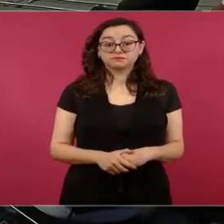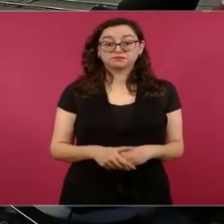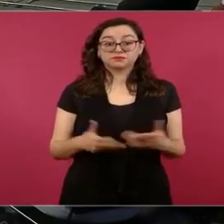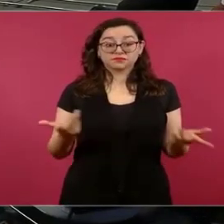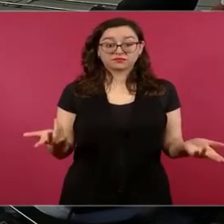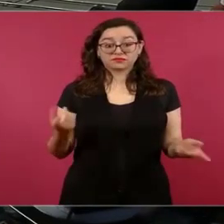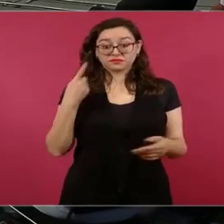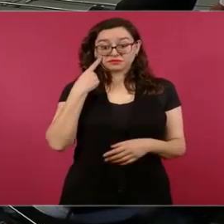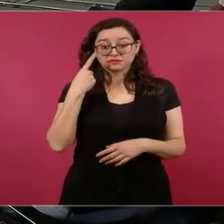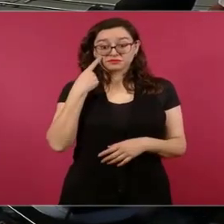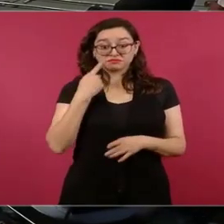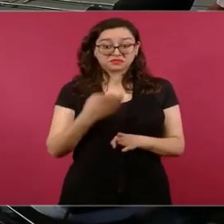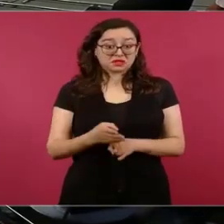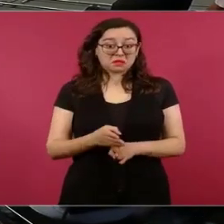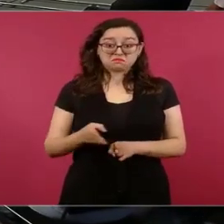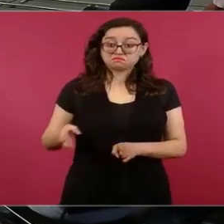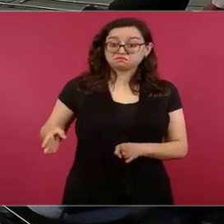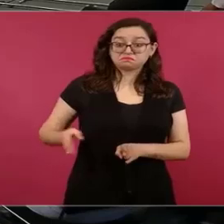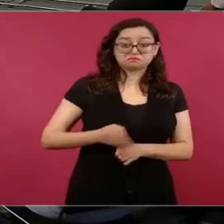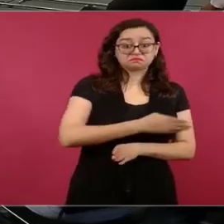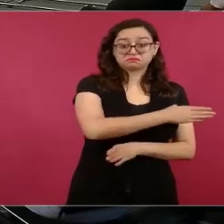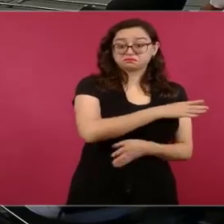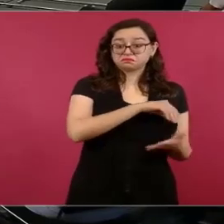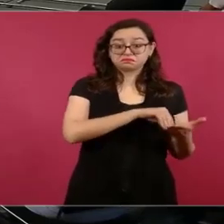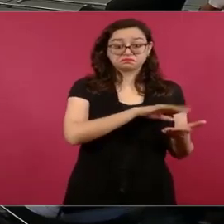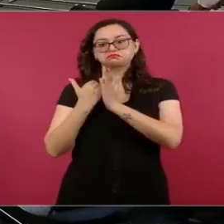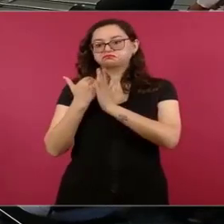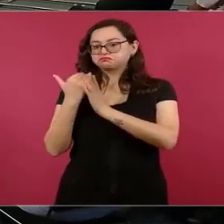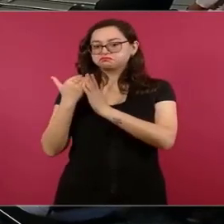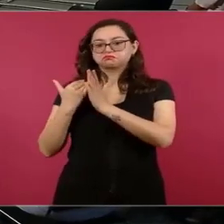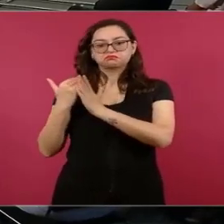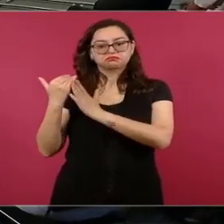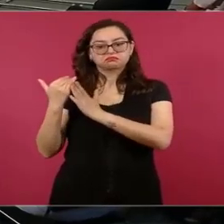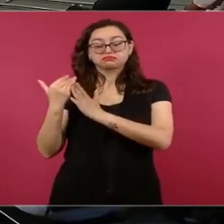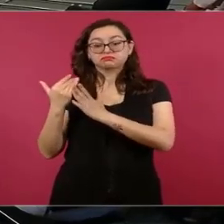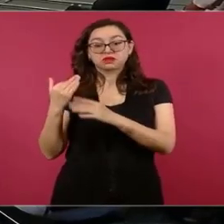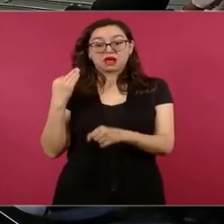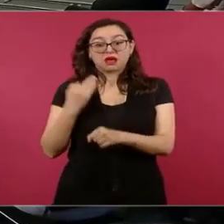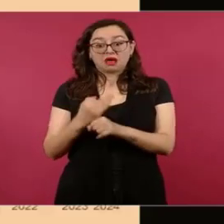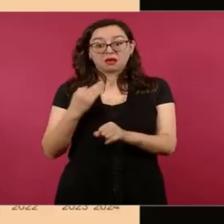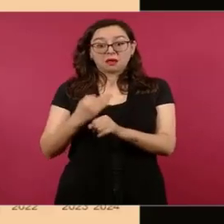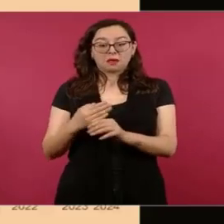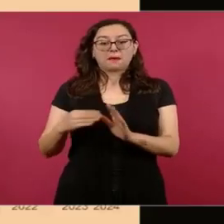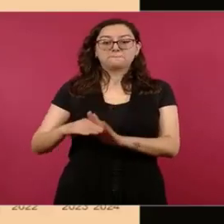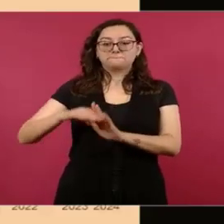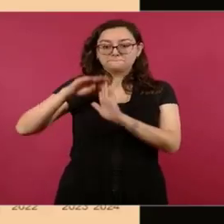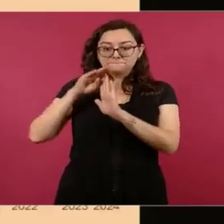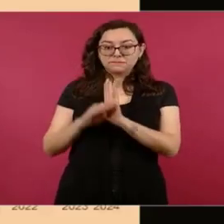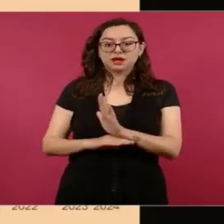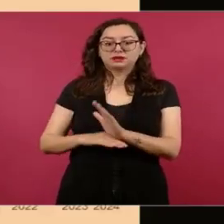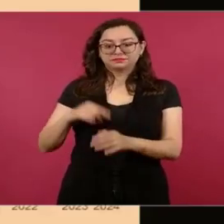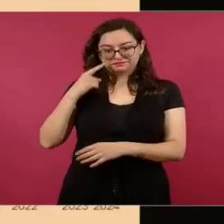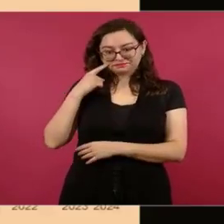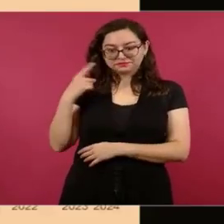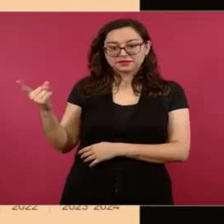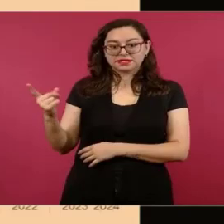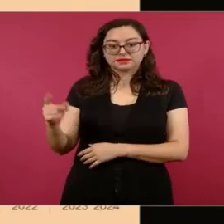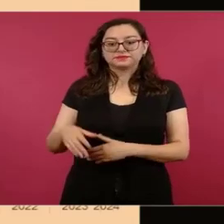desde que se tiene la serie, o sea, vamos bien.